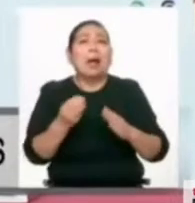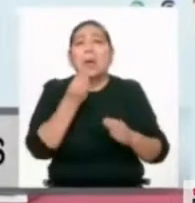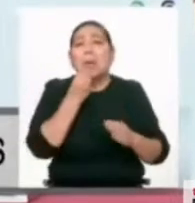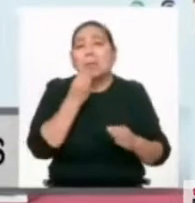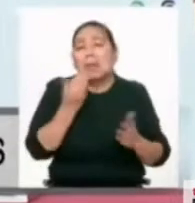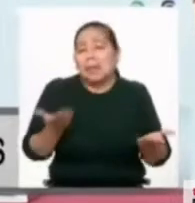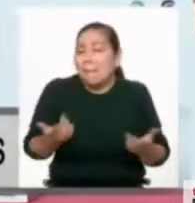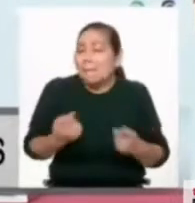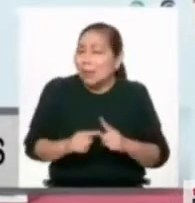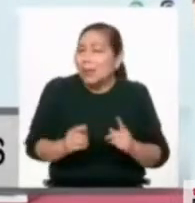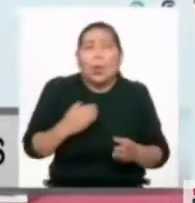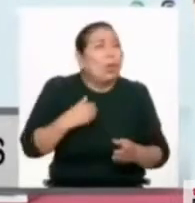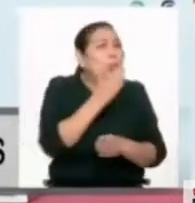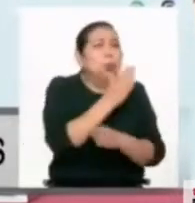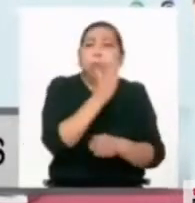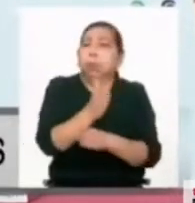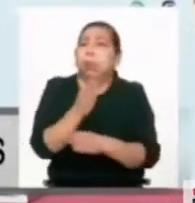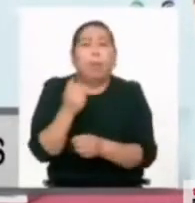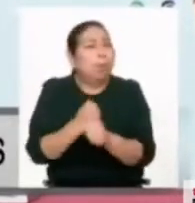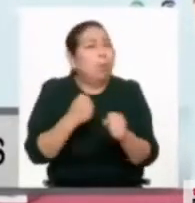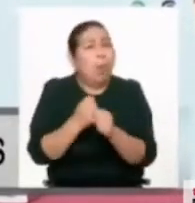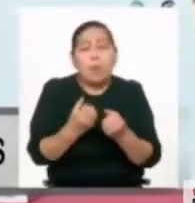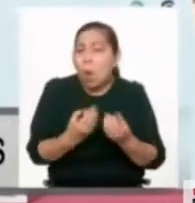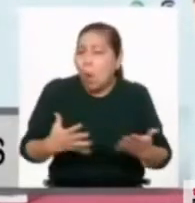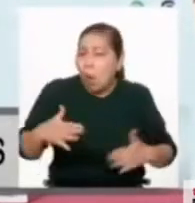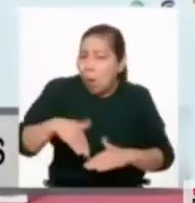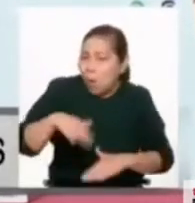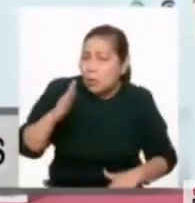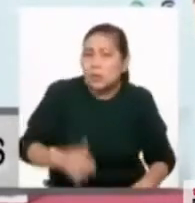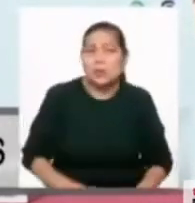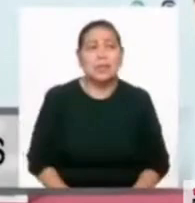consumimos algo. En esa forma estamos trabajando.